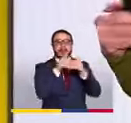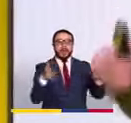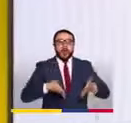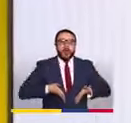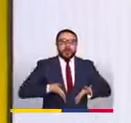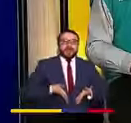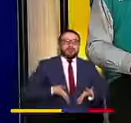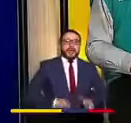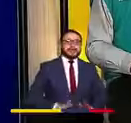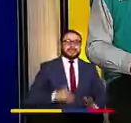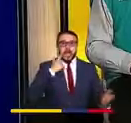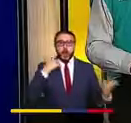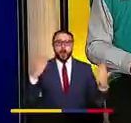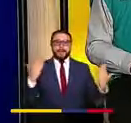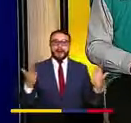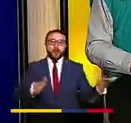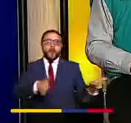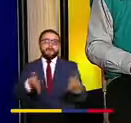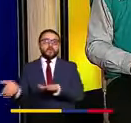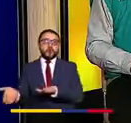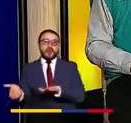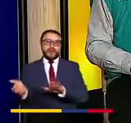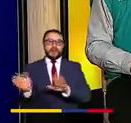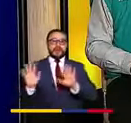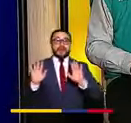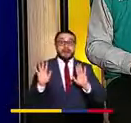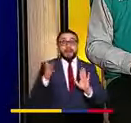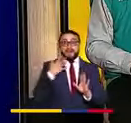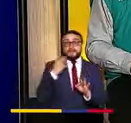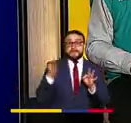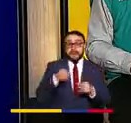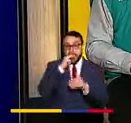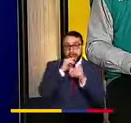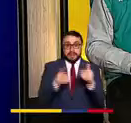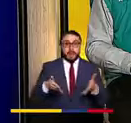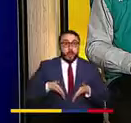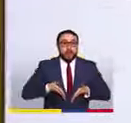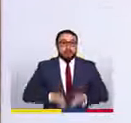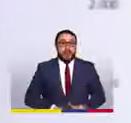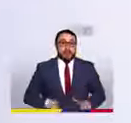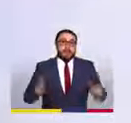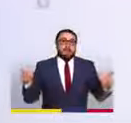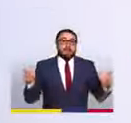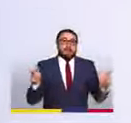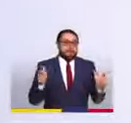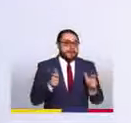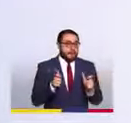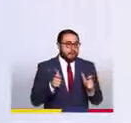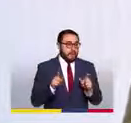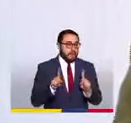nacen, porque cada vez realmente están naciendo menos niños. Entonces mejora